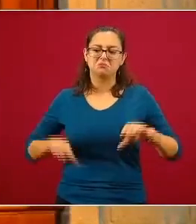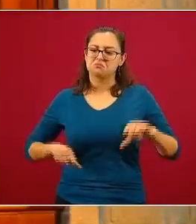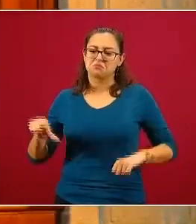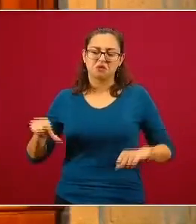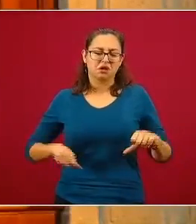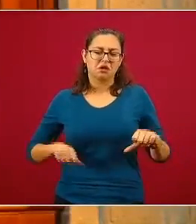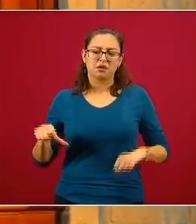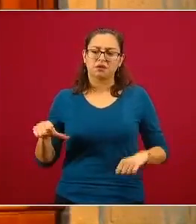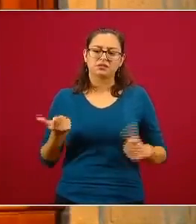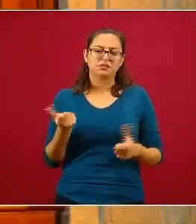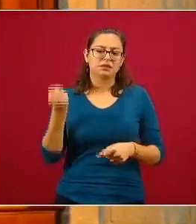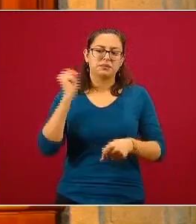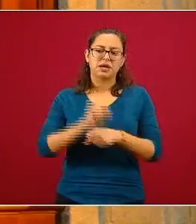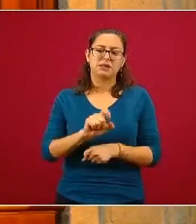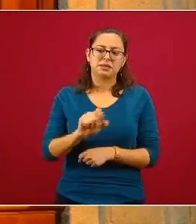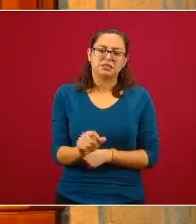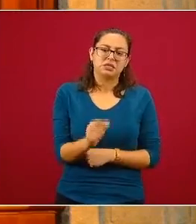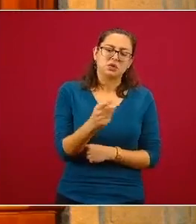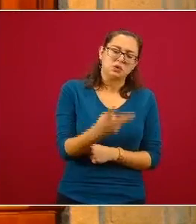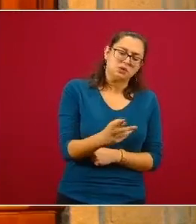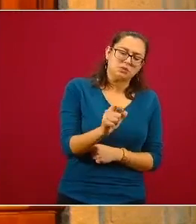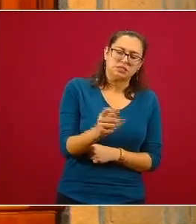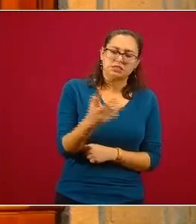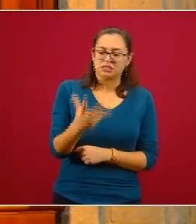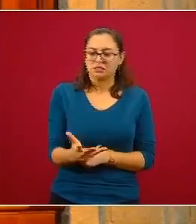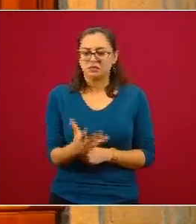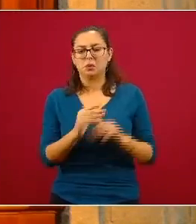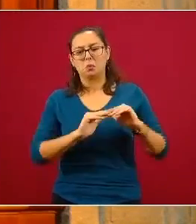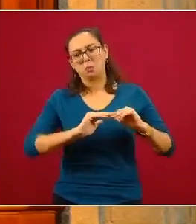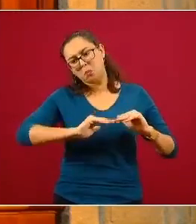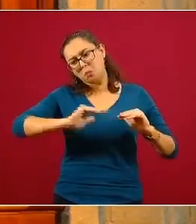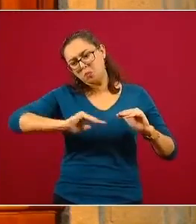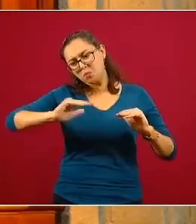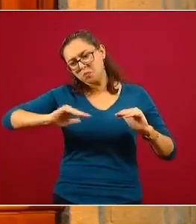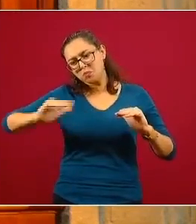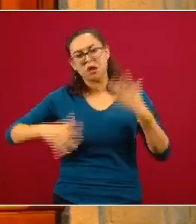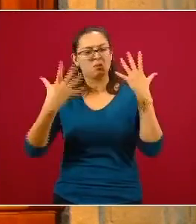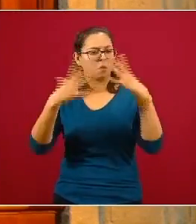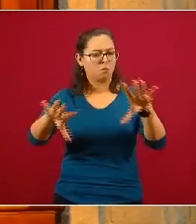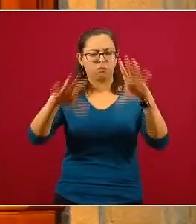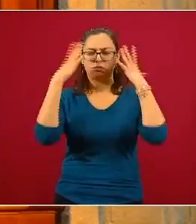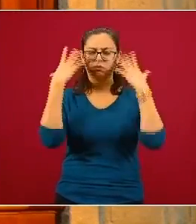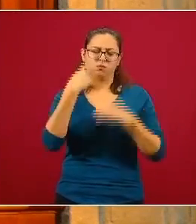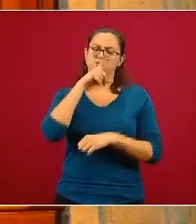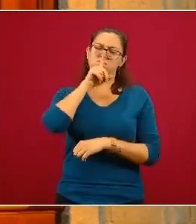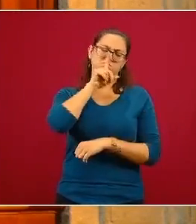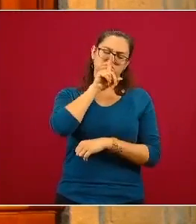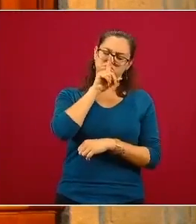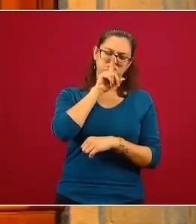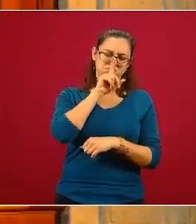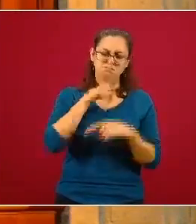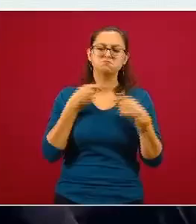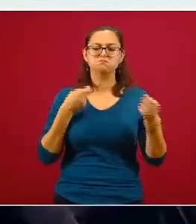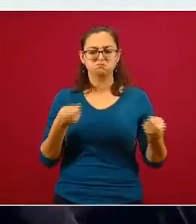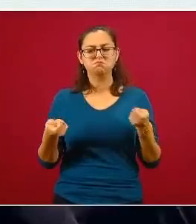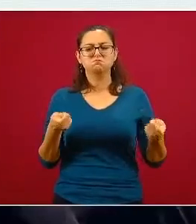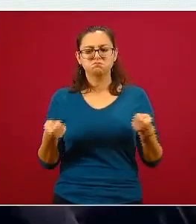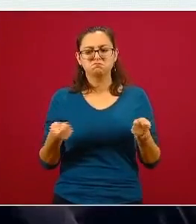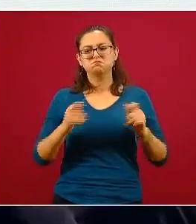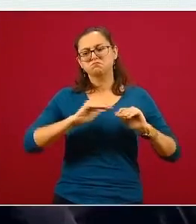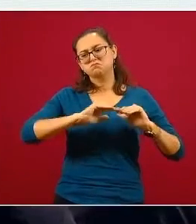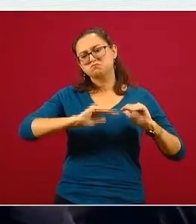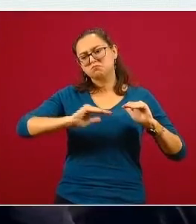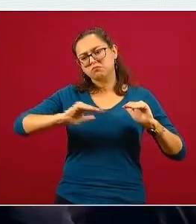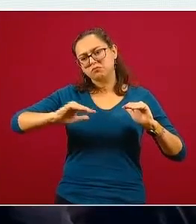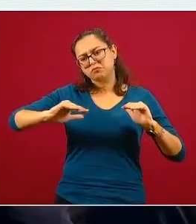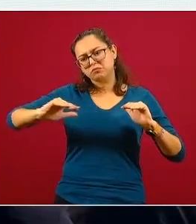actividad, precisamente a partir de la semana 24-25, no tan acelerada, no tan elevada, prácticamente en la